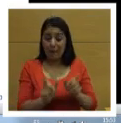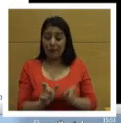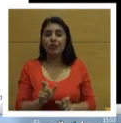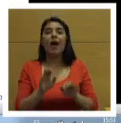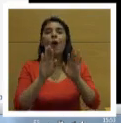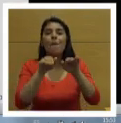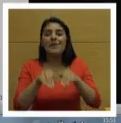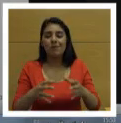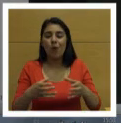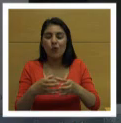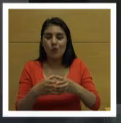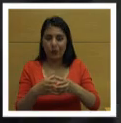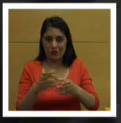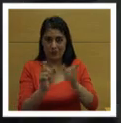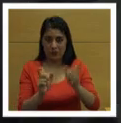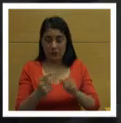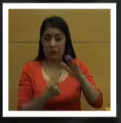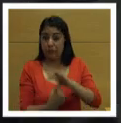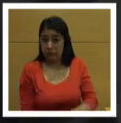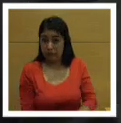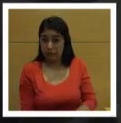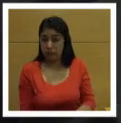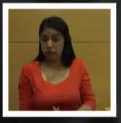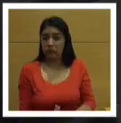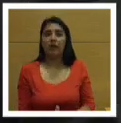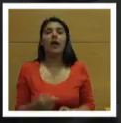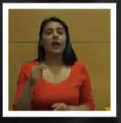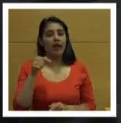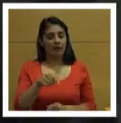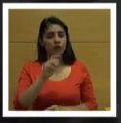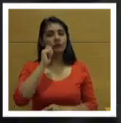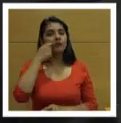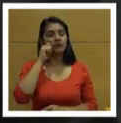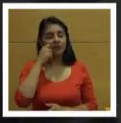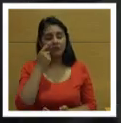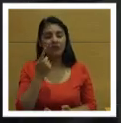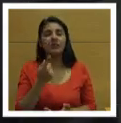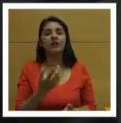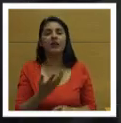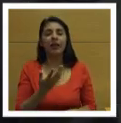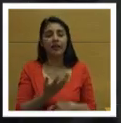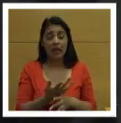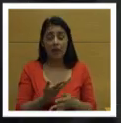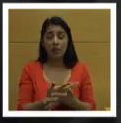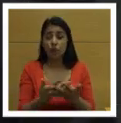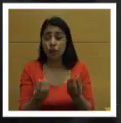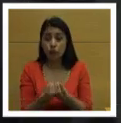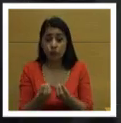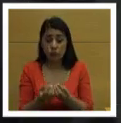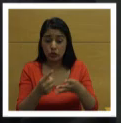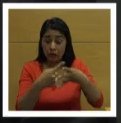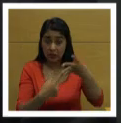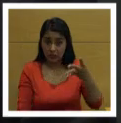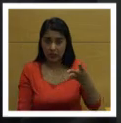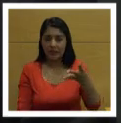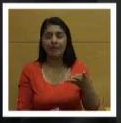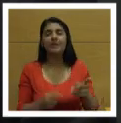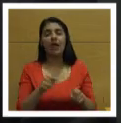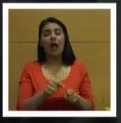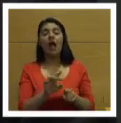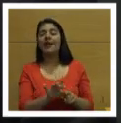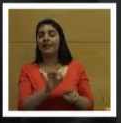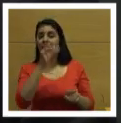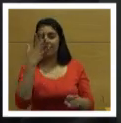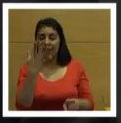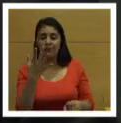personas. Esto que se ha denominado interseccionalidad nos permite determinar la manera en que